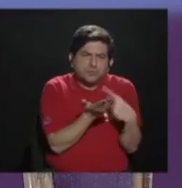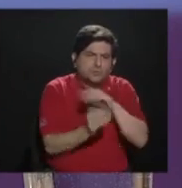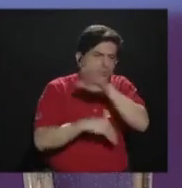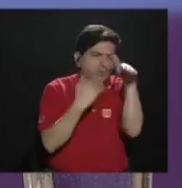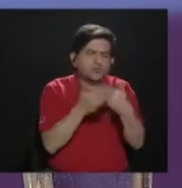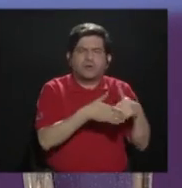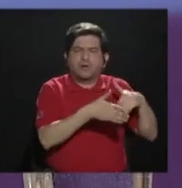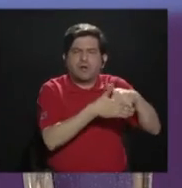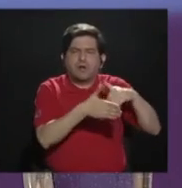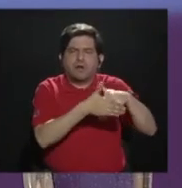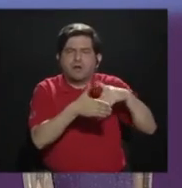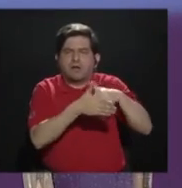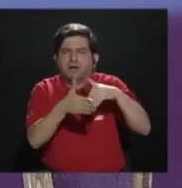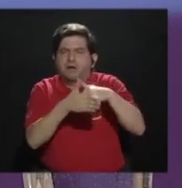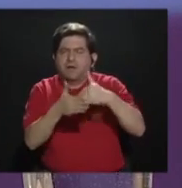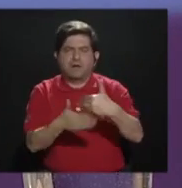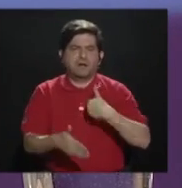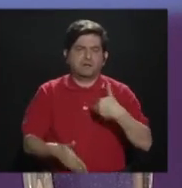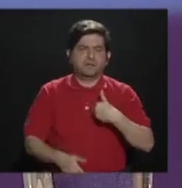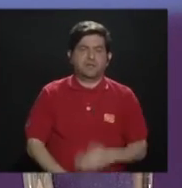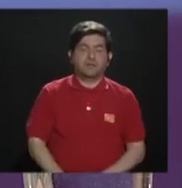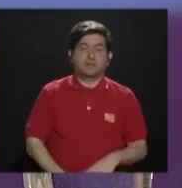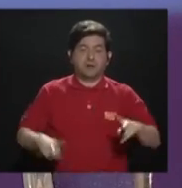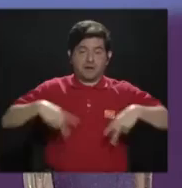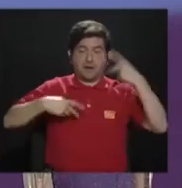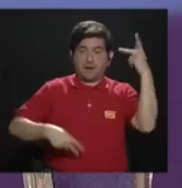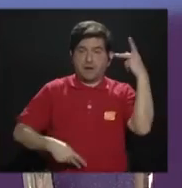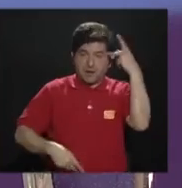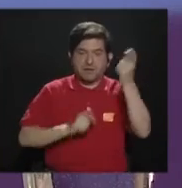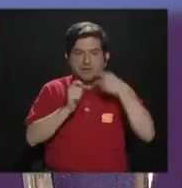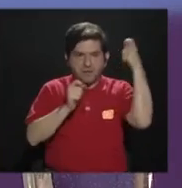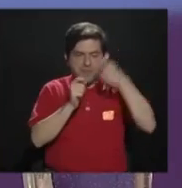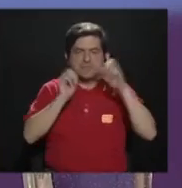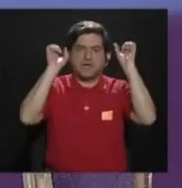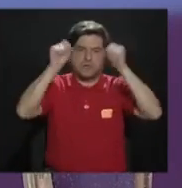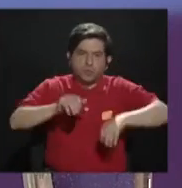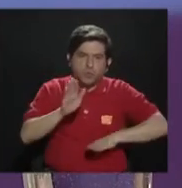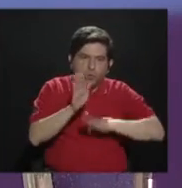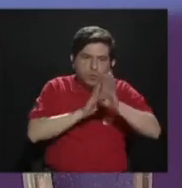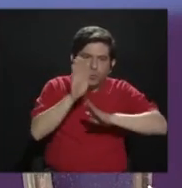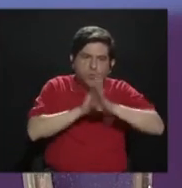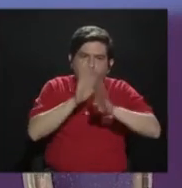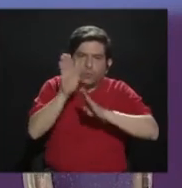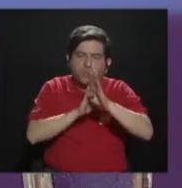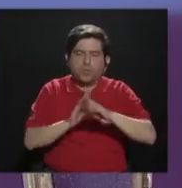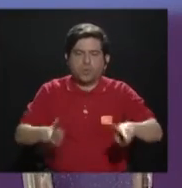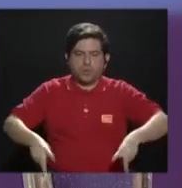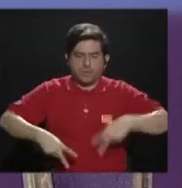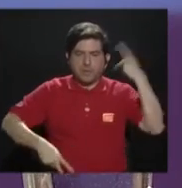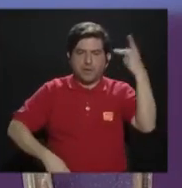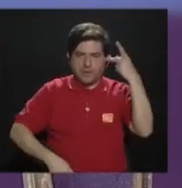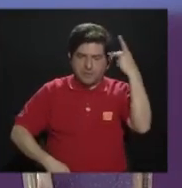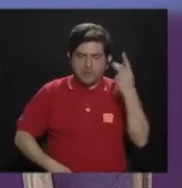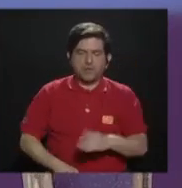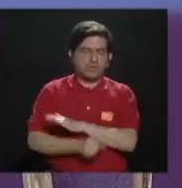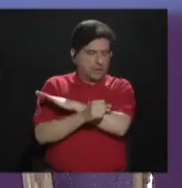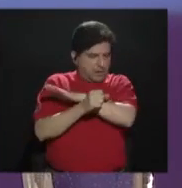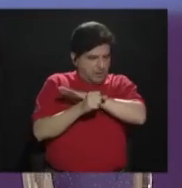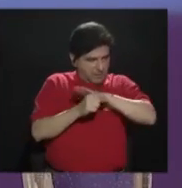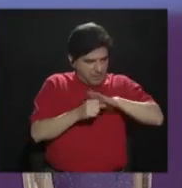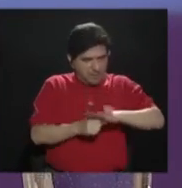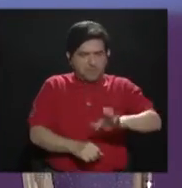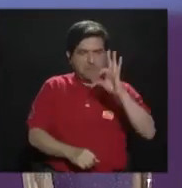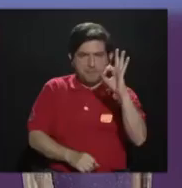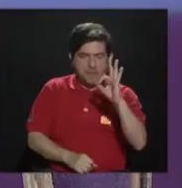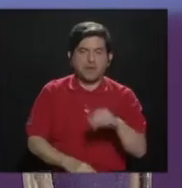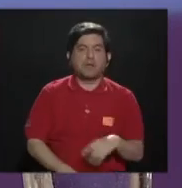los obstáculos que tenemos en nuestra vida política para justamente poder desarrollar esa vida política de manera plena. Y me parece que